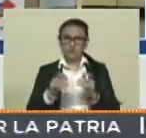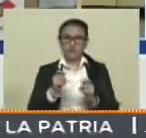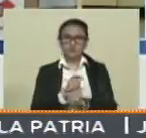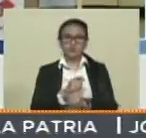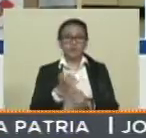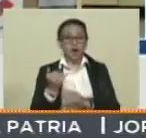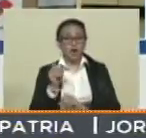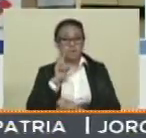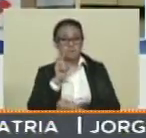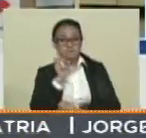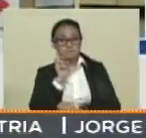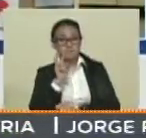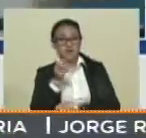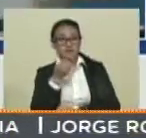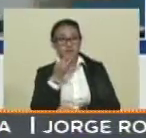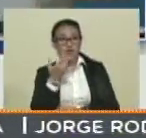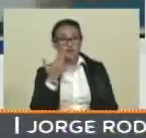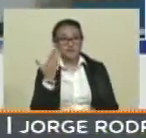Palacio de Miraflores, veamos.